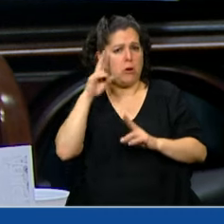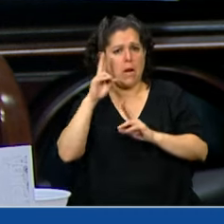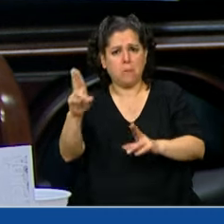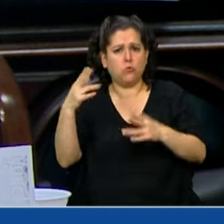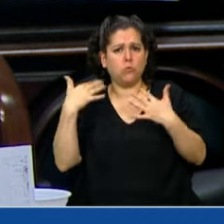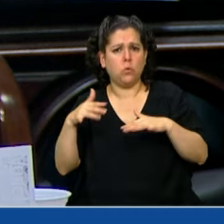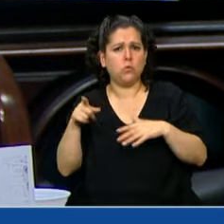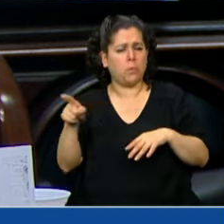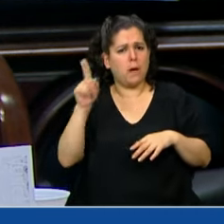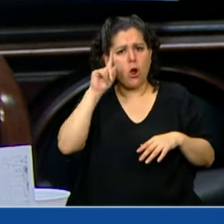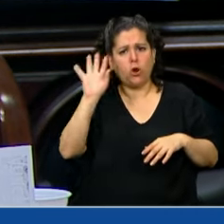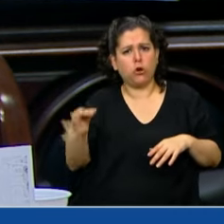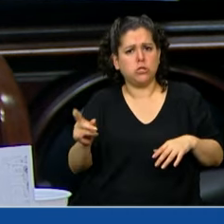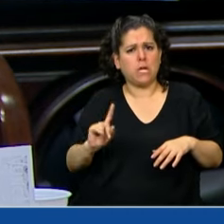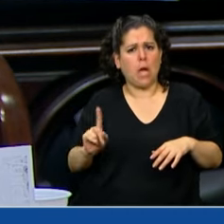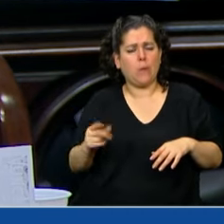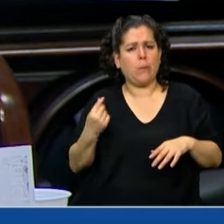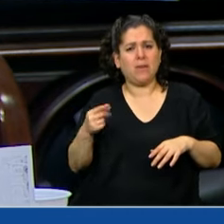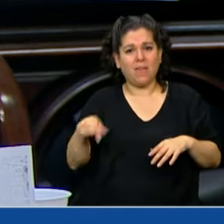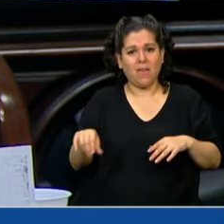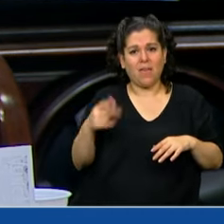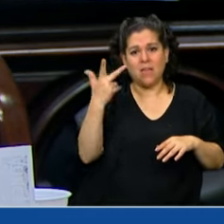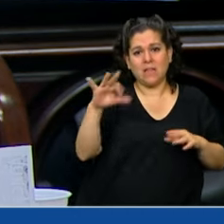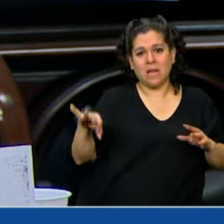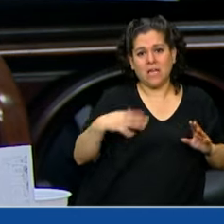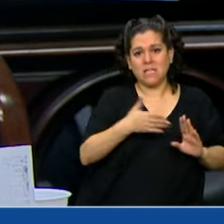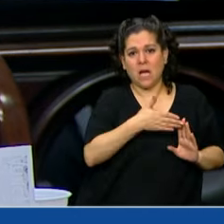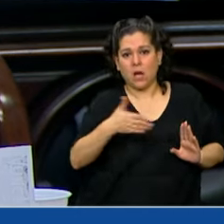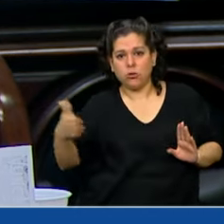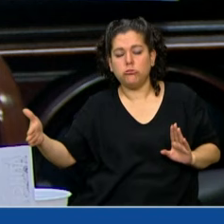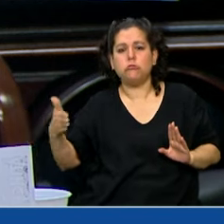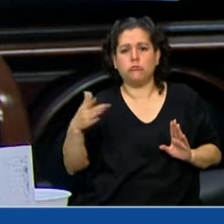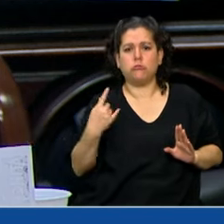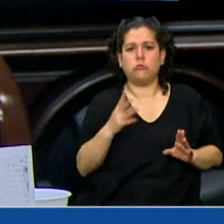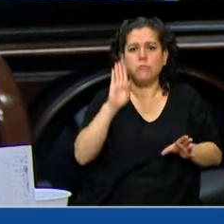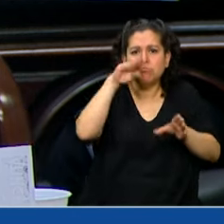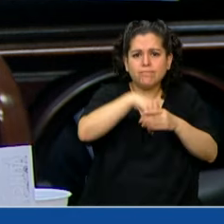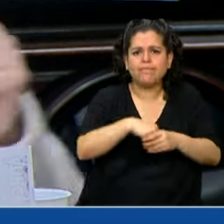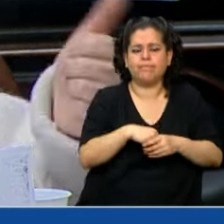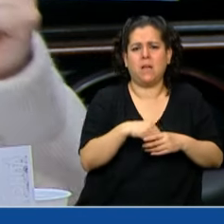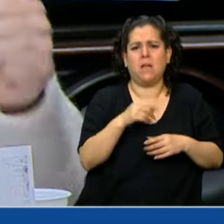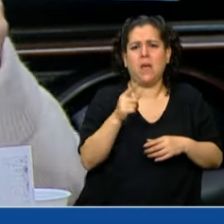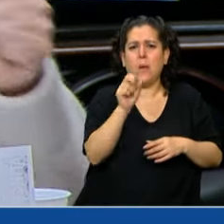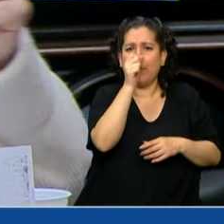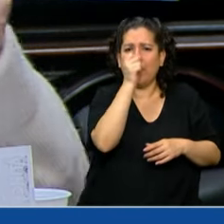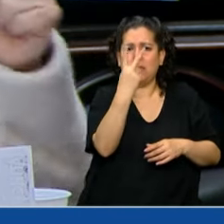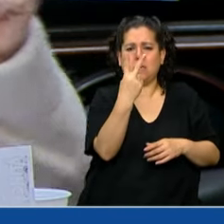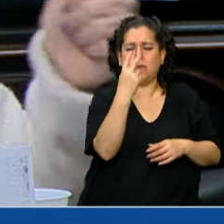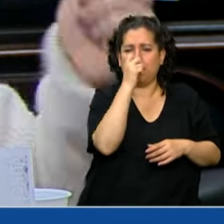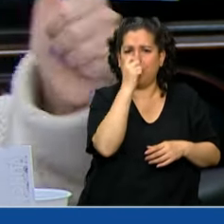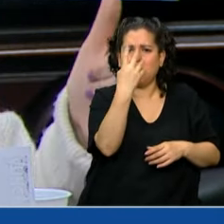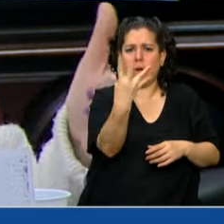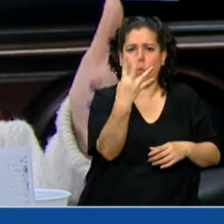no se ha enterado que a lo largo de estos 3 años intervinieron las 24